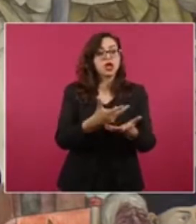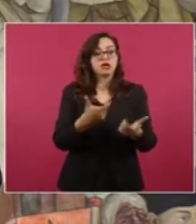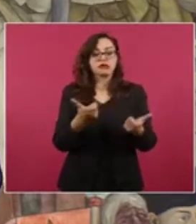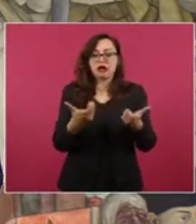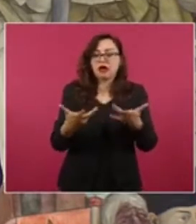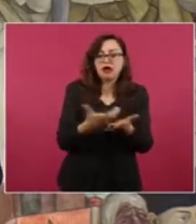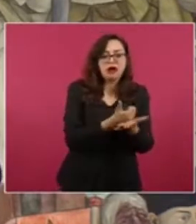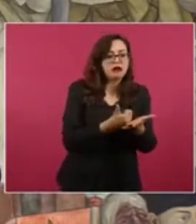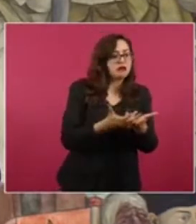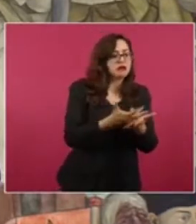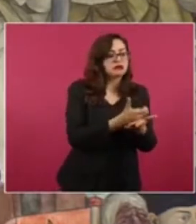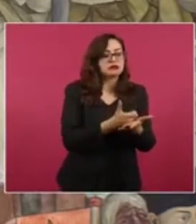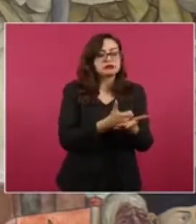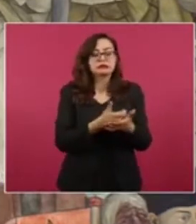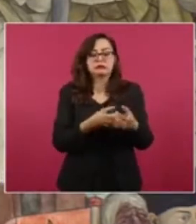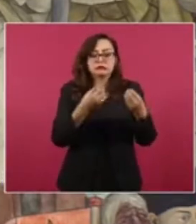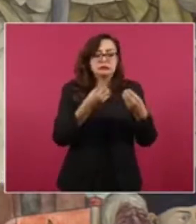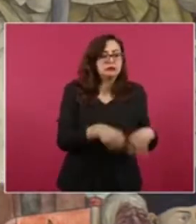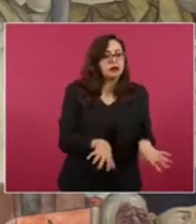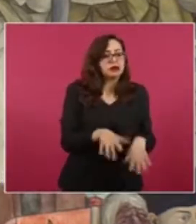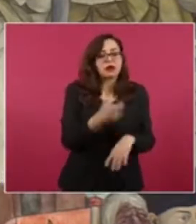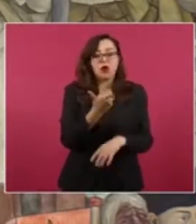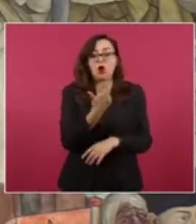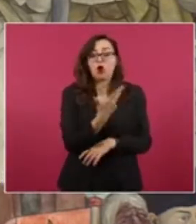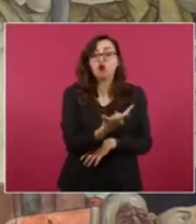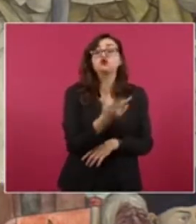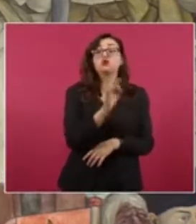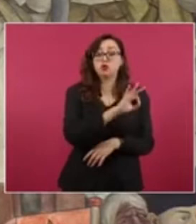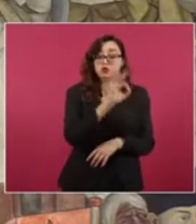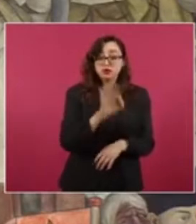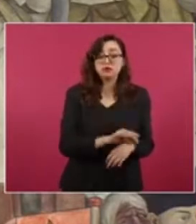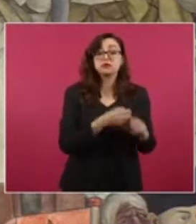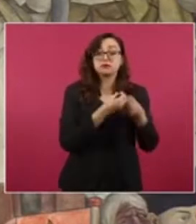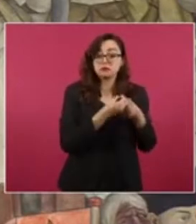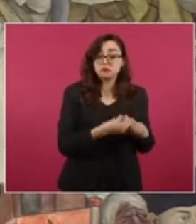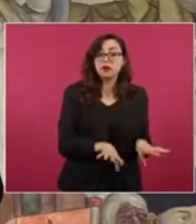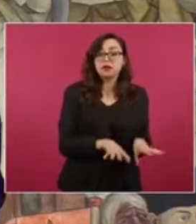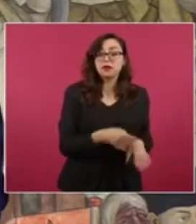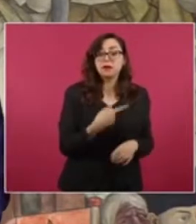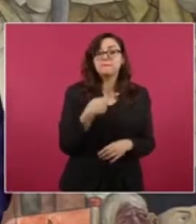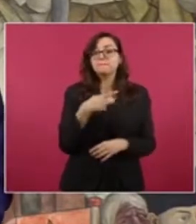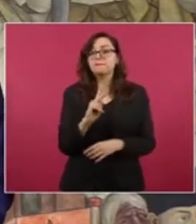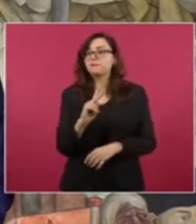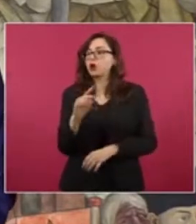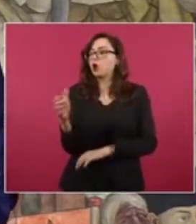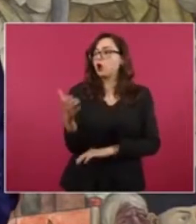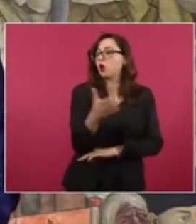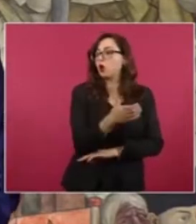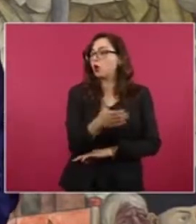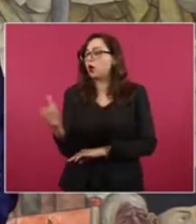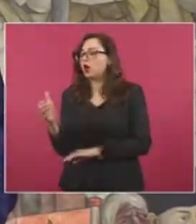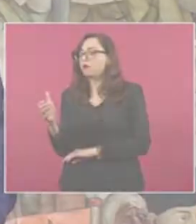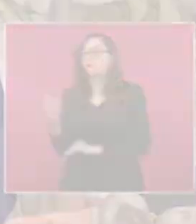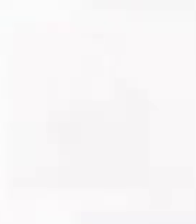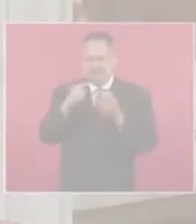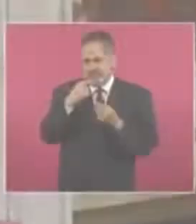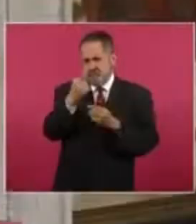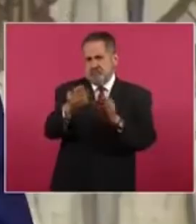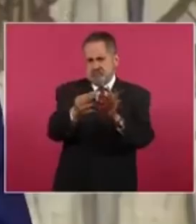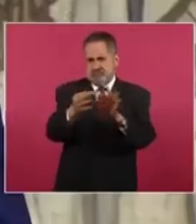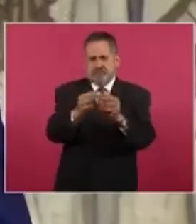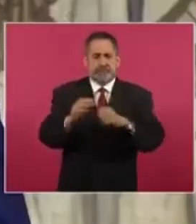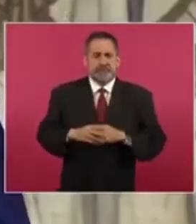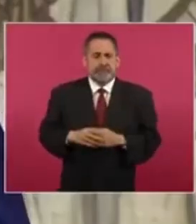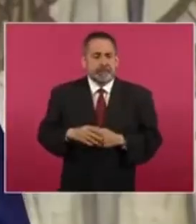de la República y afirmó que en México hay estabilidad financiera y que se habría logrado sin aumentar impuestos o endeudar al país.